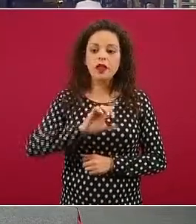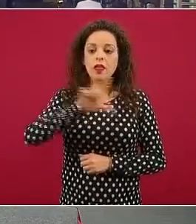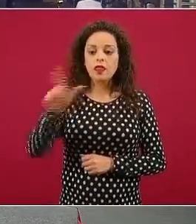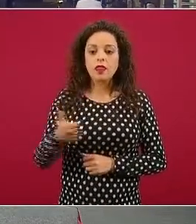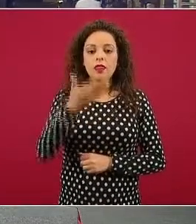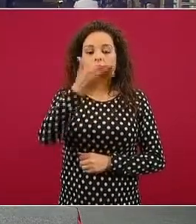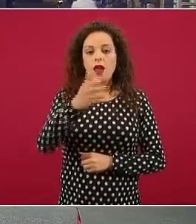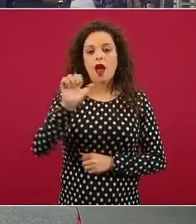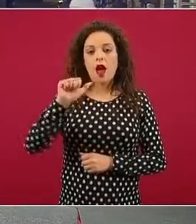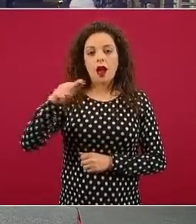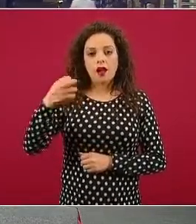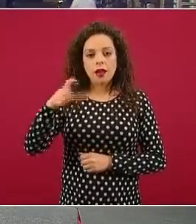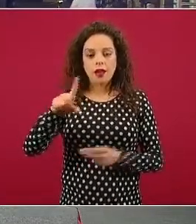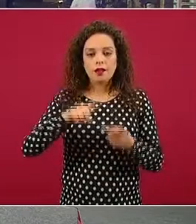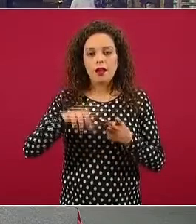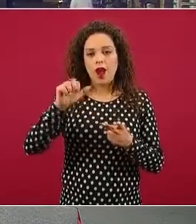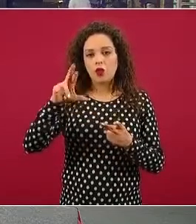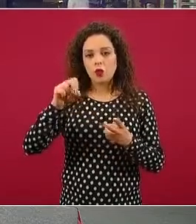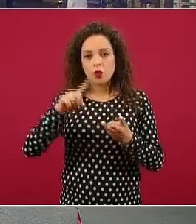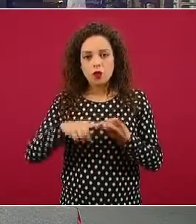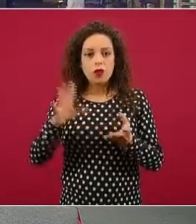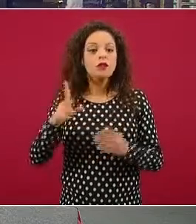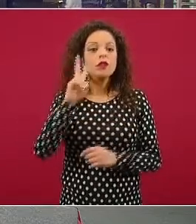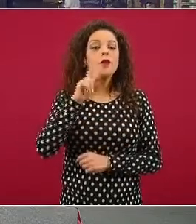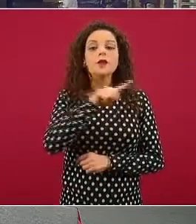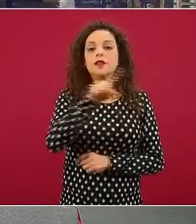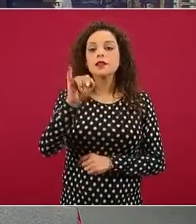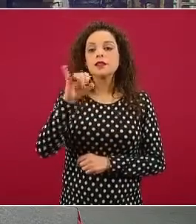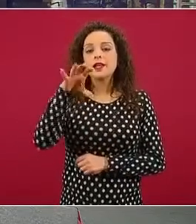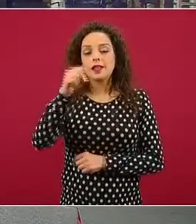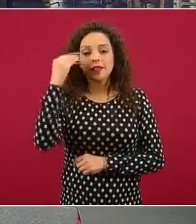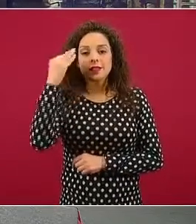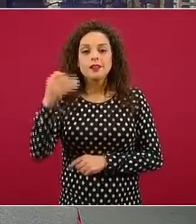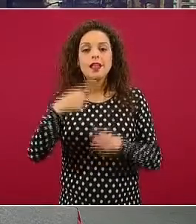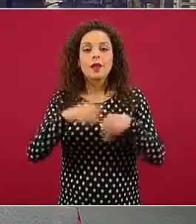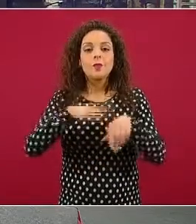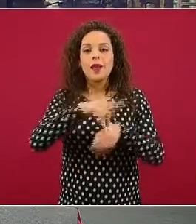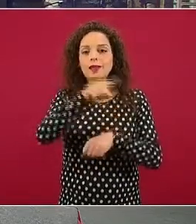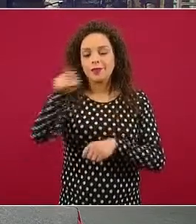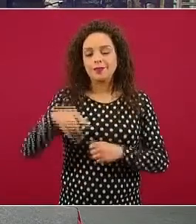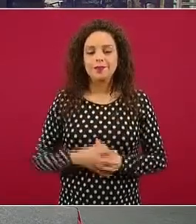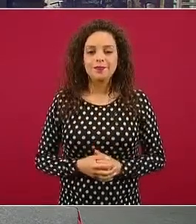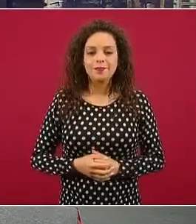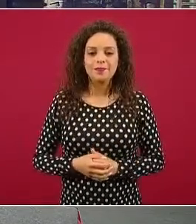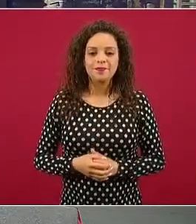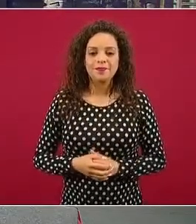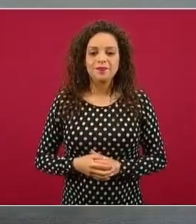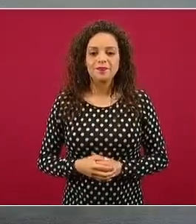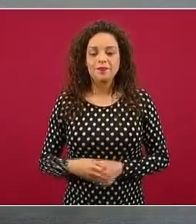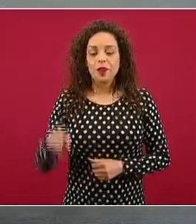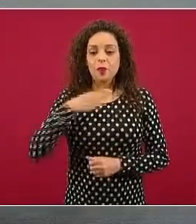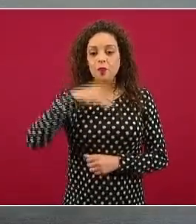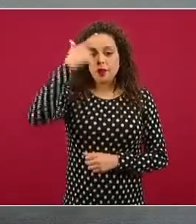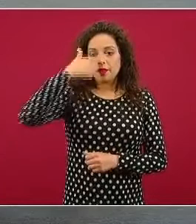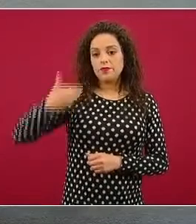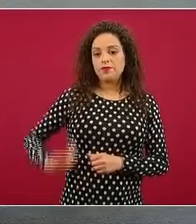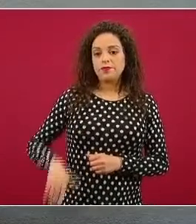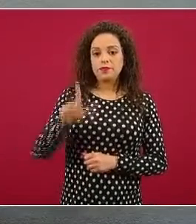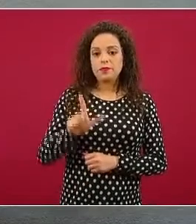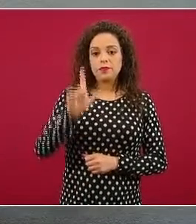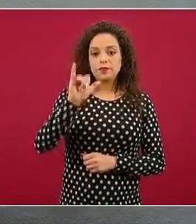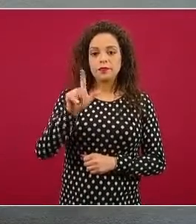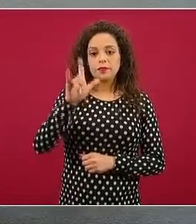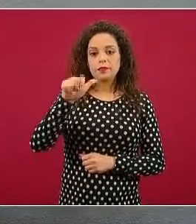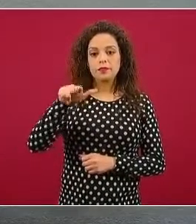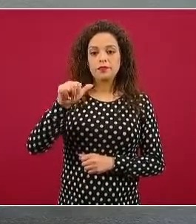lo que nos dé tiempo. Adelante, Liliana. Empecemos con Liliana y enseguida con usted. Gracias. Buenas noches, Liliana Noble de Pulso